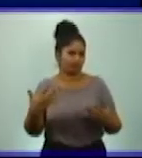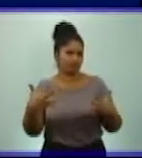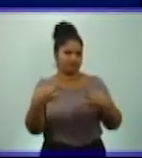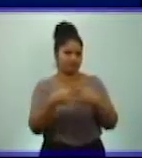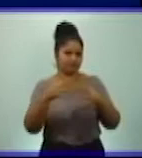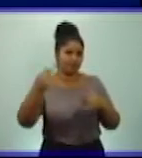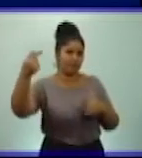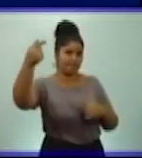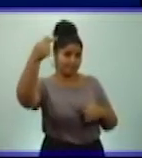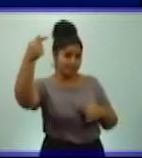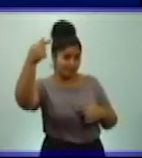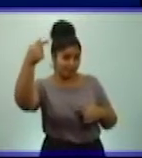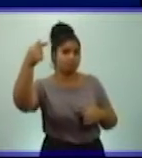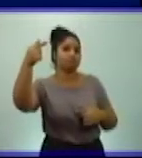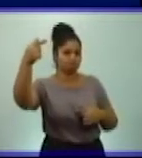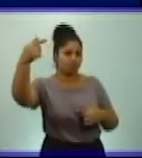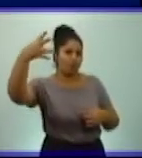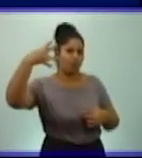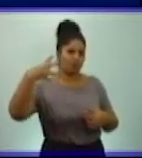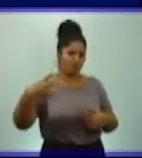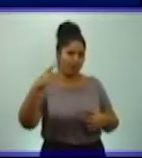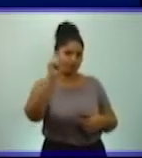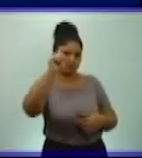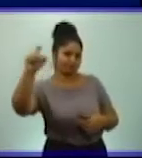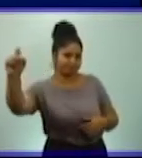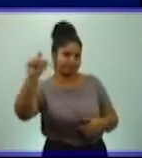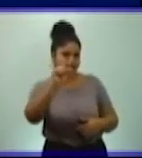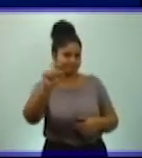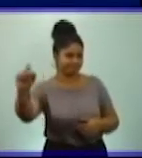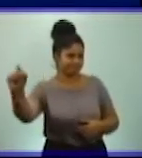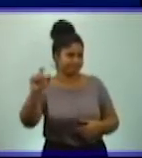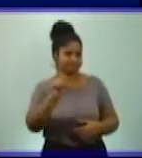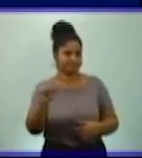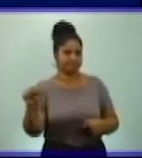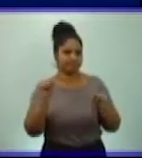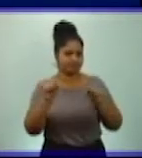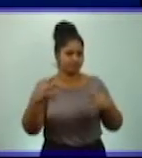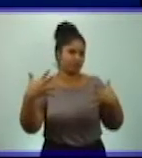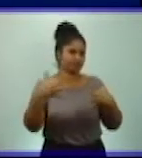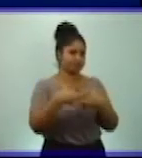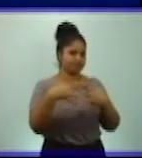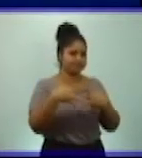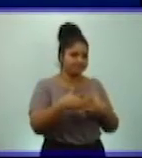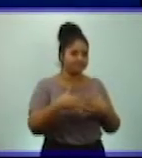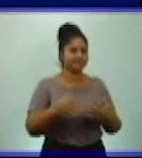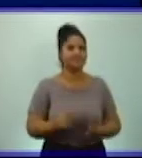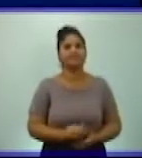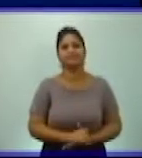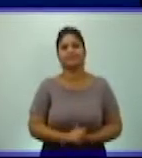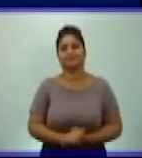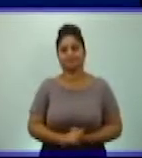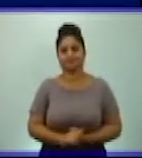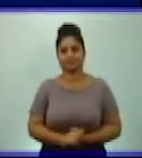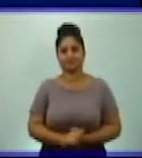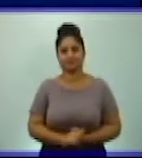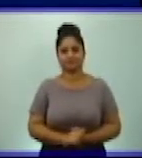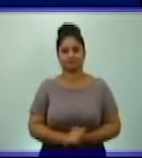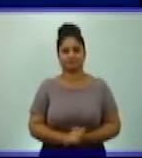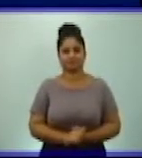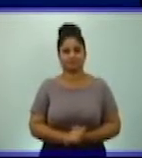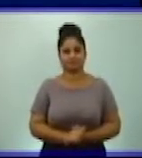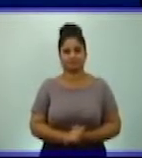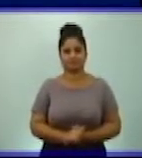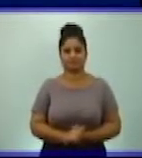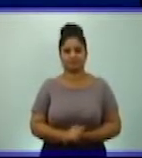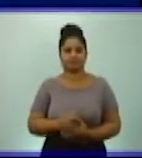el segundo con el tercero. Y en ambos deben ser unas mismas las consonancias. Recuerden que la rima